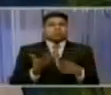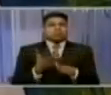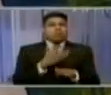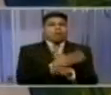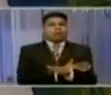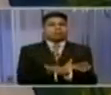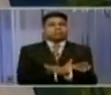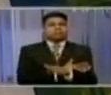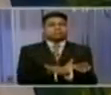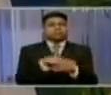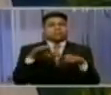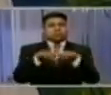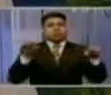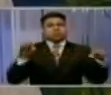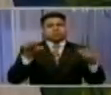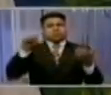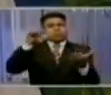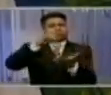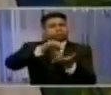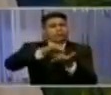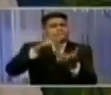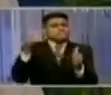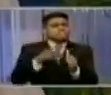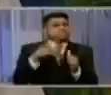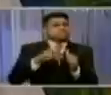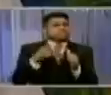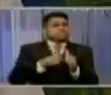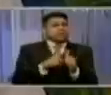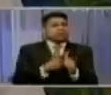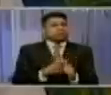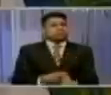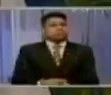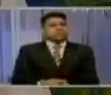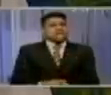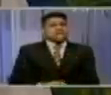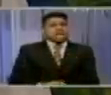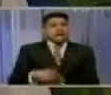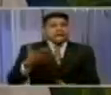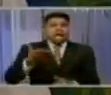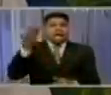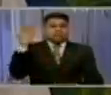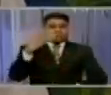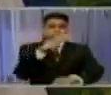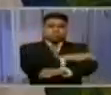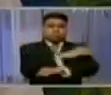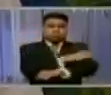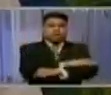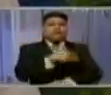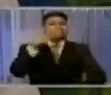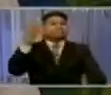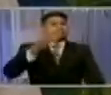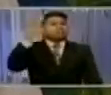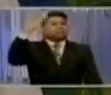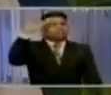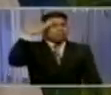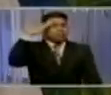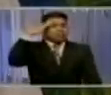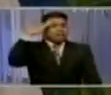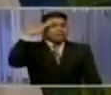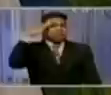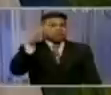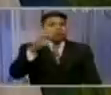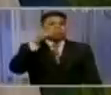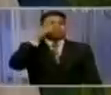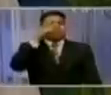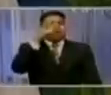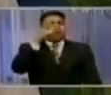Las clases dominantes, la oligarquía retrógrada, siempre supo que mantener a un pueblo ignorante era